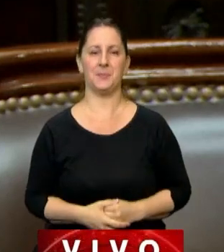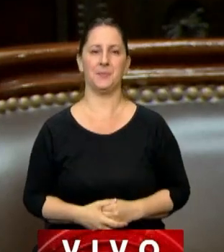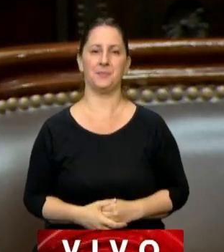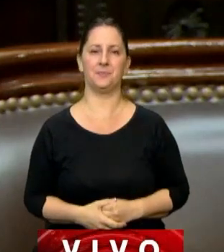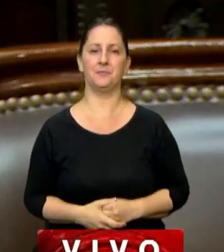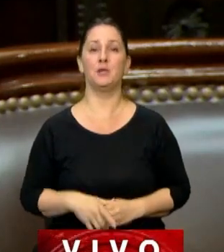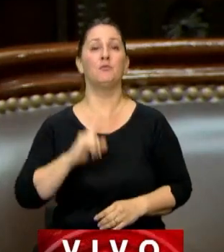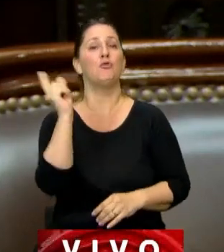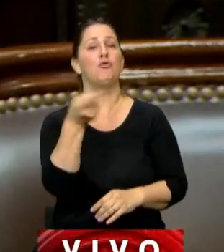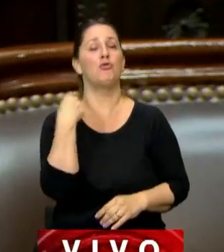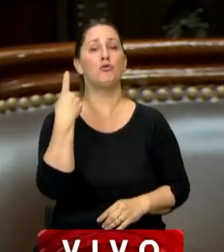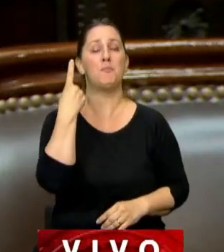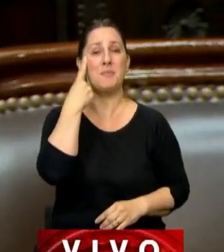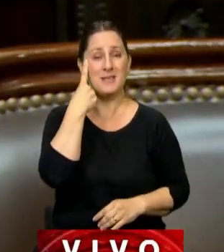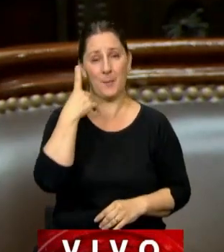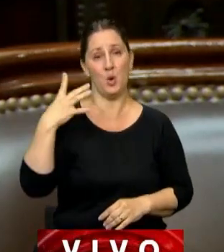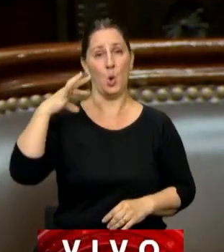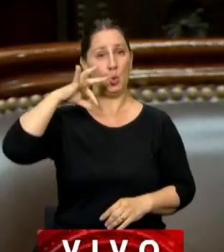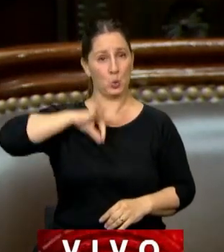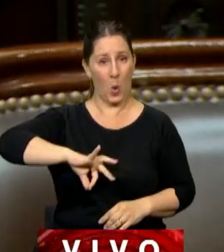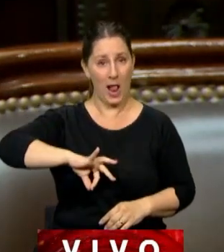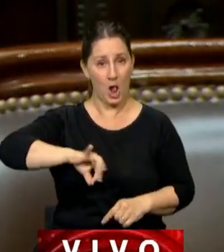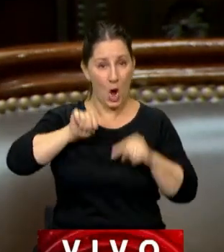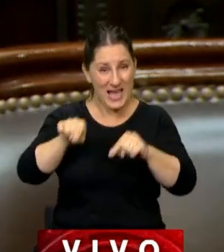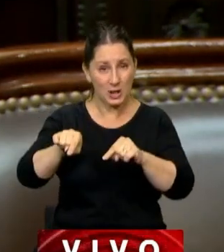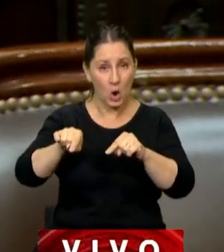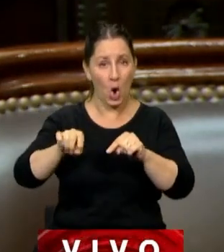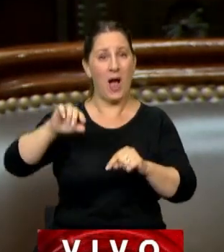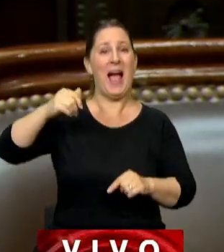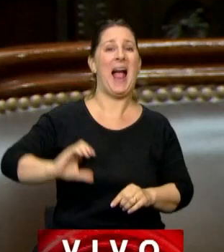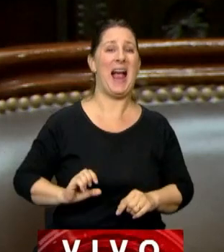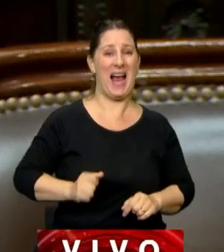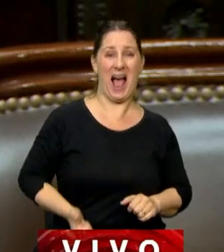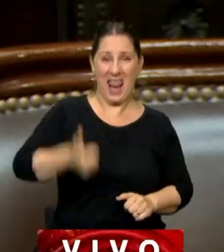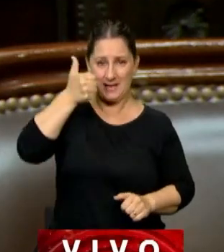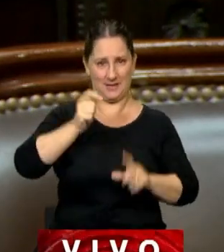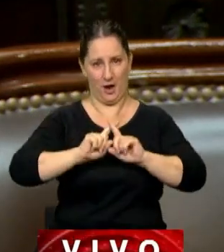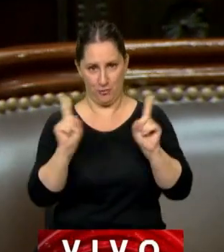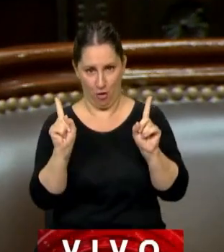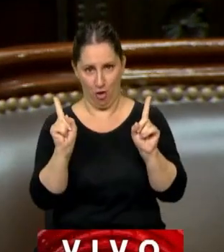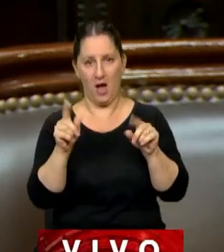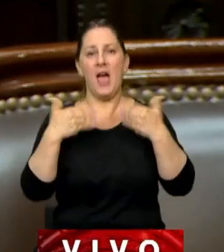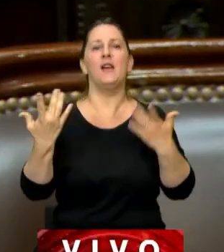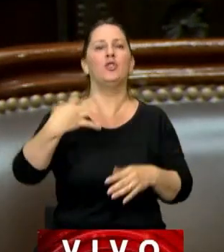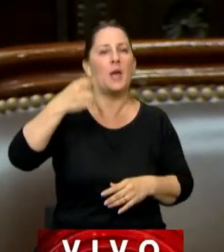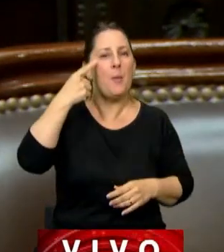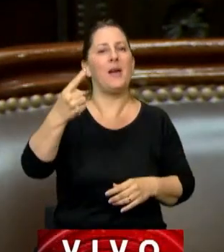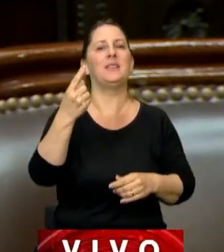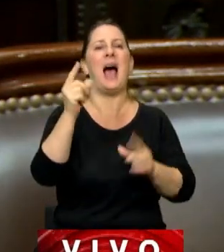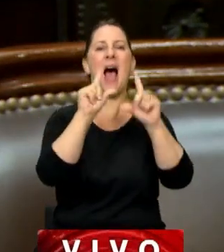Nosotros pensamos que el salario no es ganancia, para lo cual creemos que hay que rever el